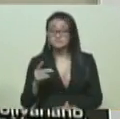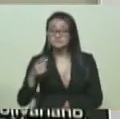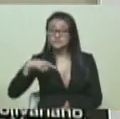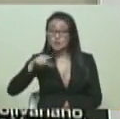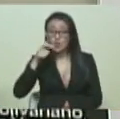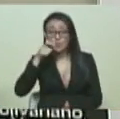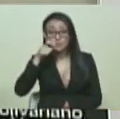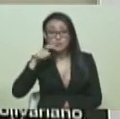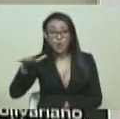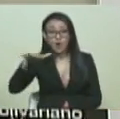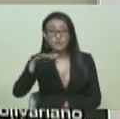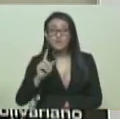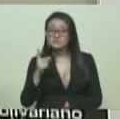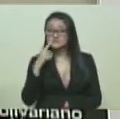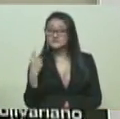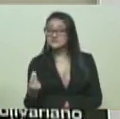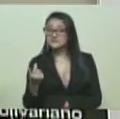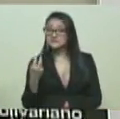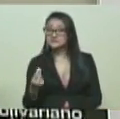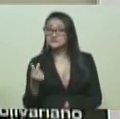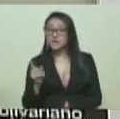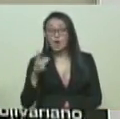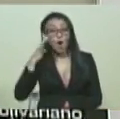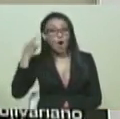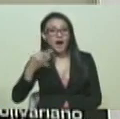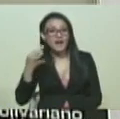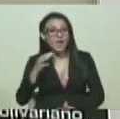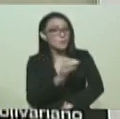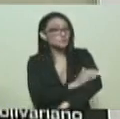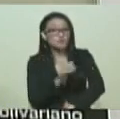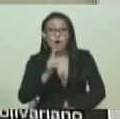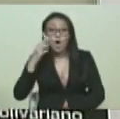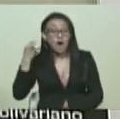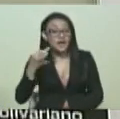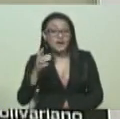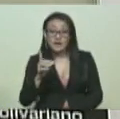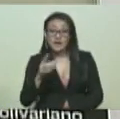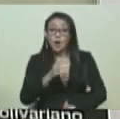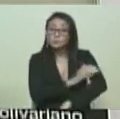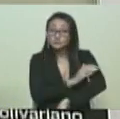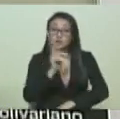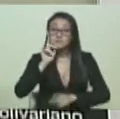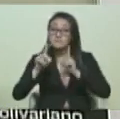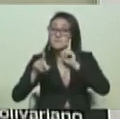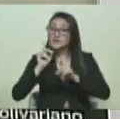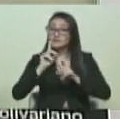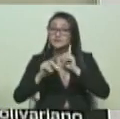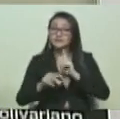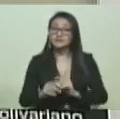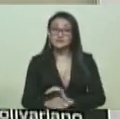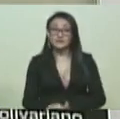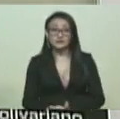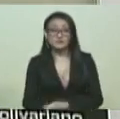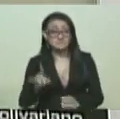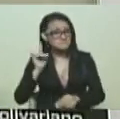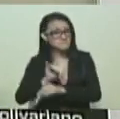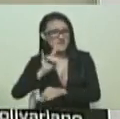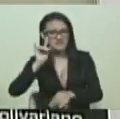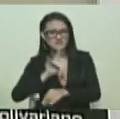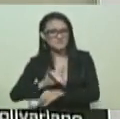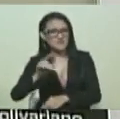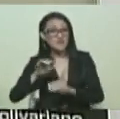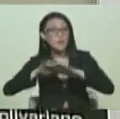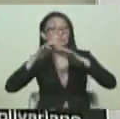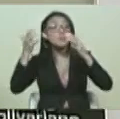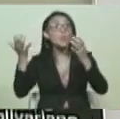alerta. No creer en esta oposición que miente, que por un lado miente al